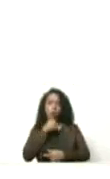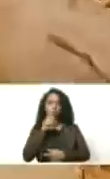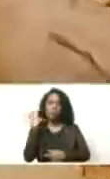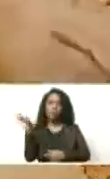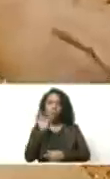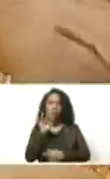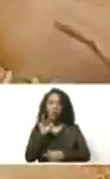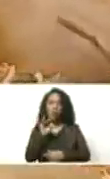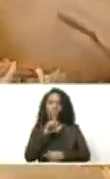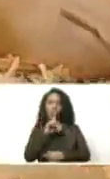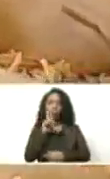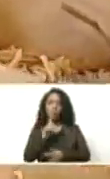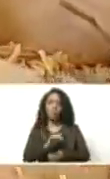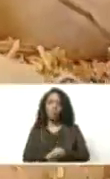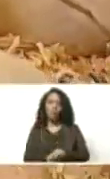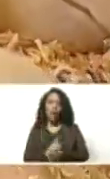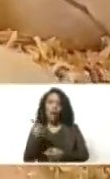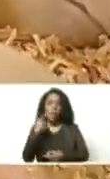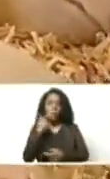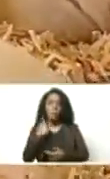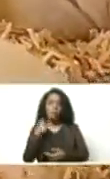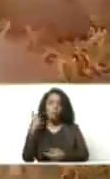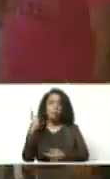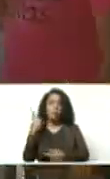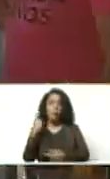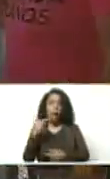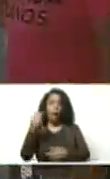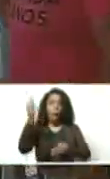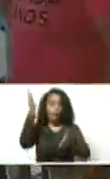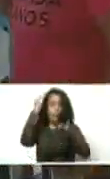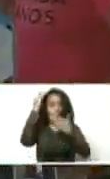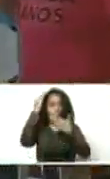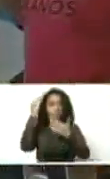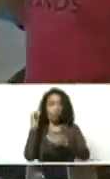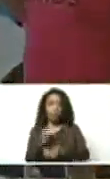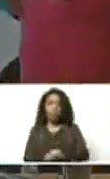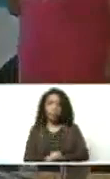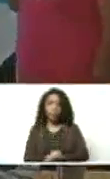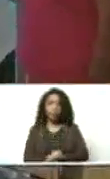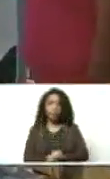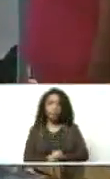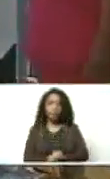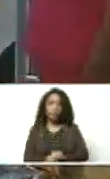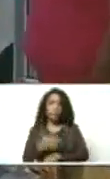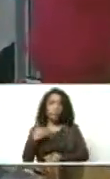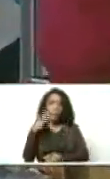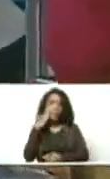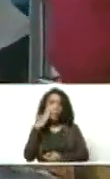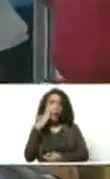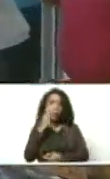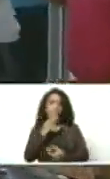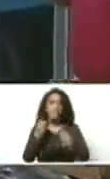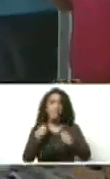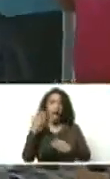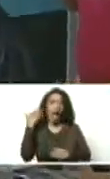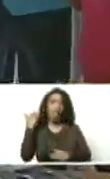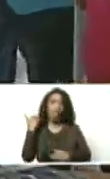sacó? Ella me decía que era de una india. Porque Yagna